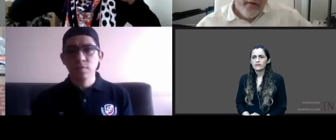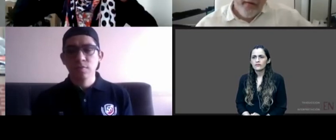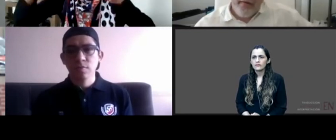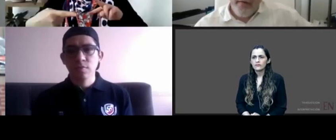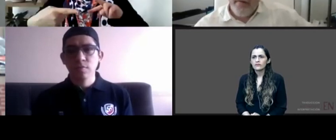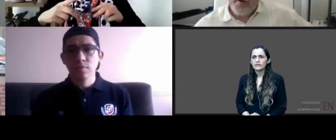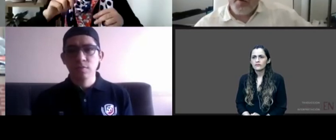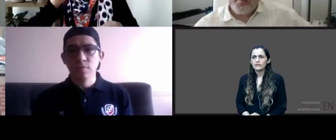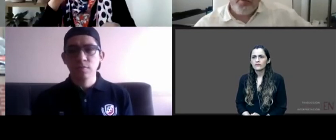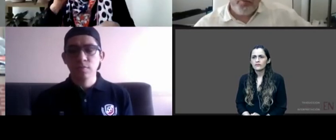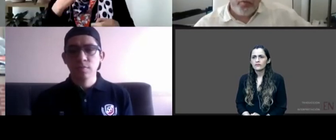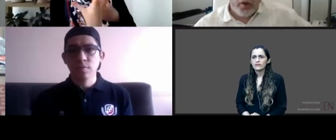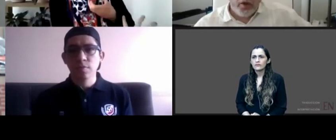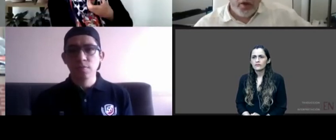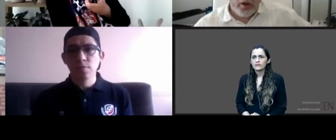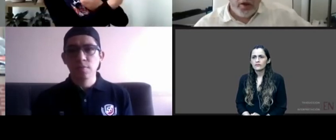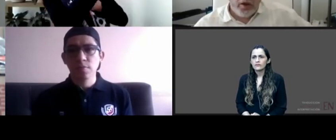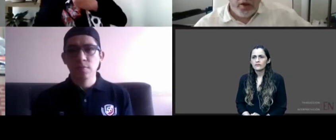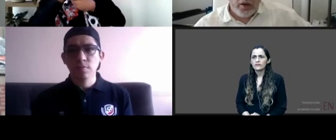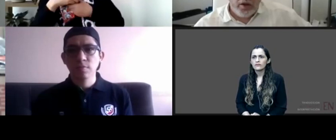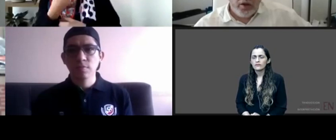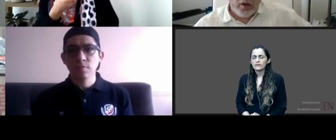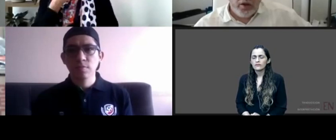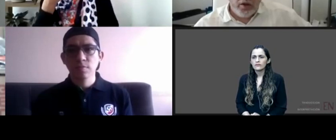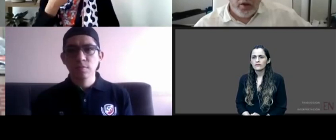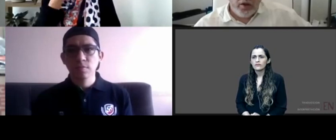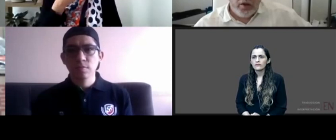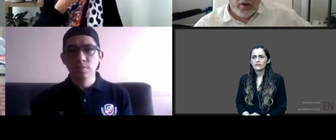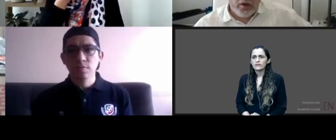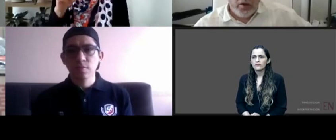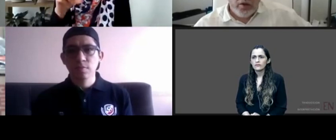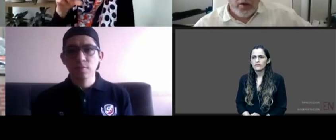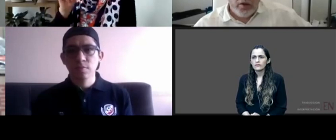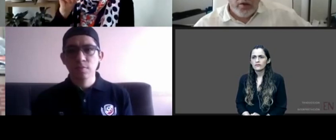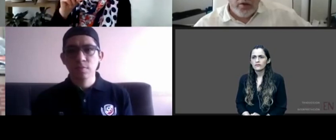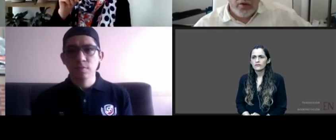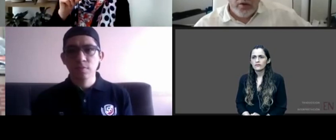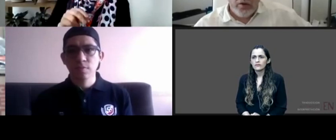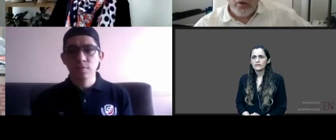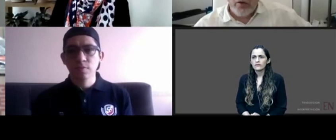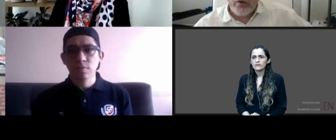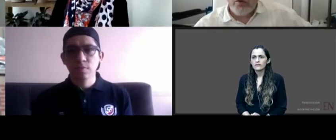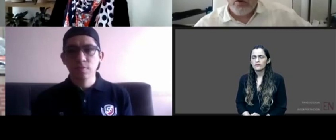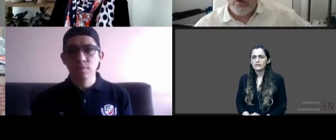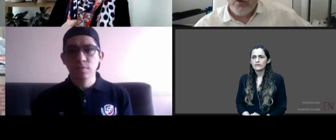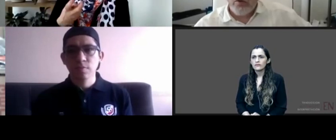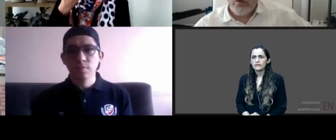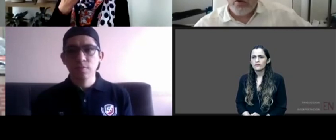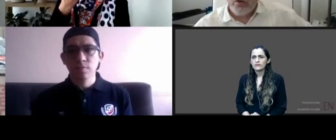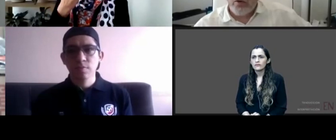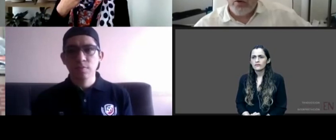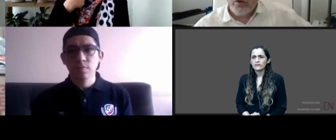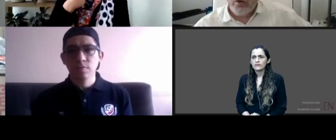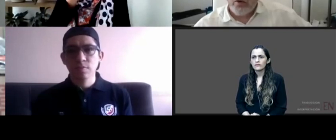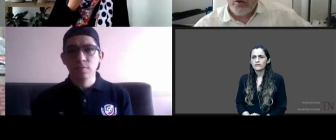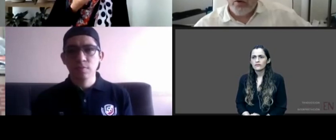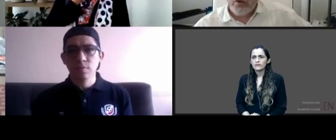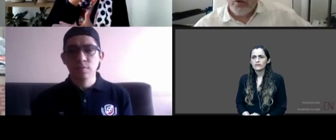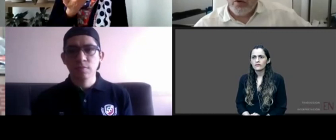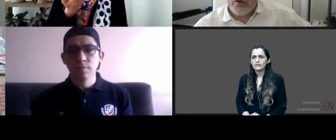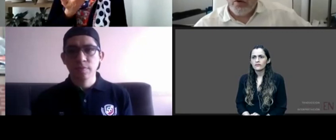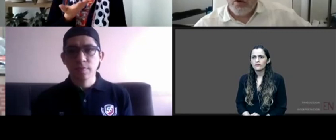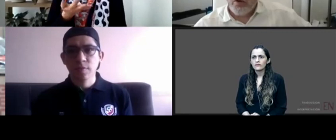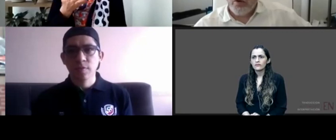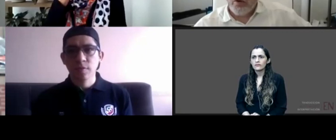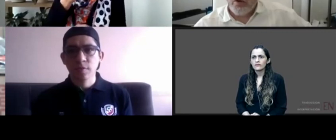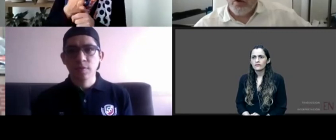las personas sordas, los alumnos sordos, tienen, o las personas oyentes, tendríamos que integrarnos, acercarnos hacia los sordos, y